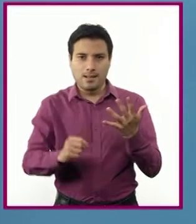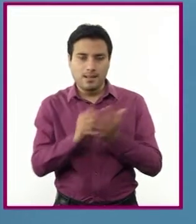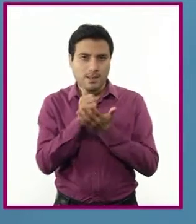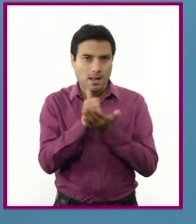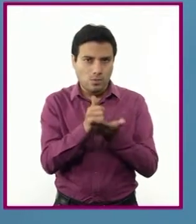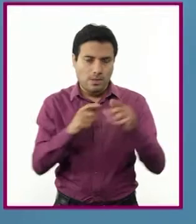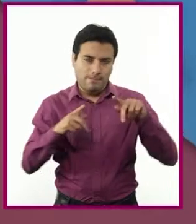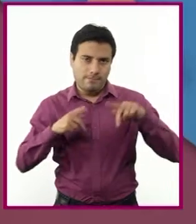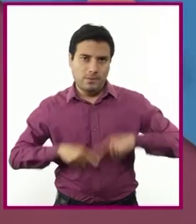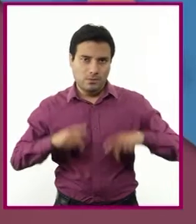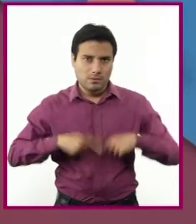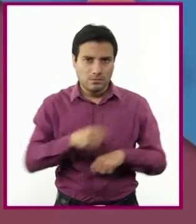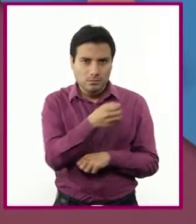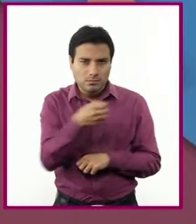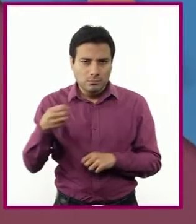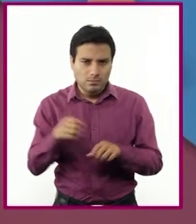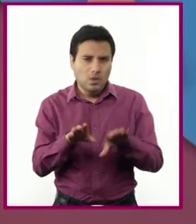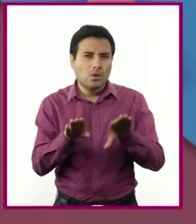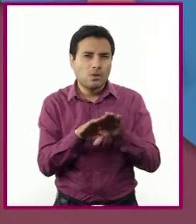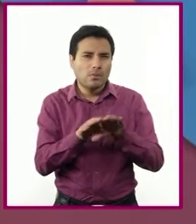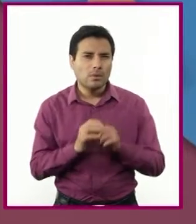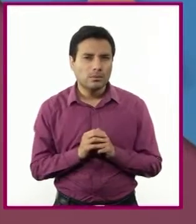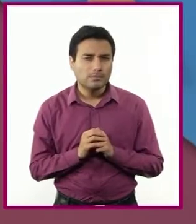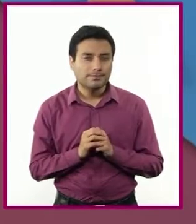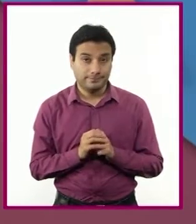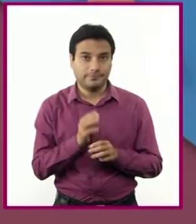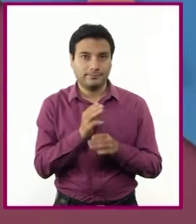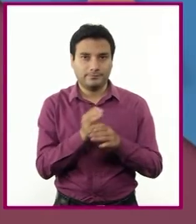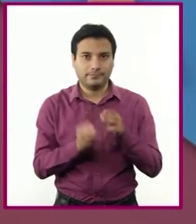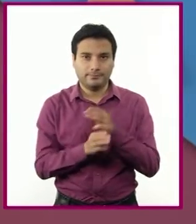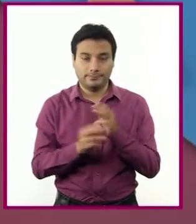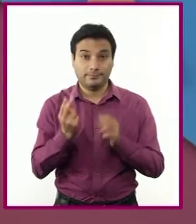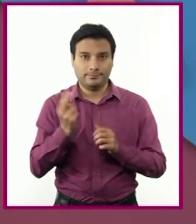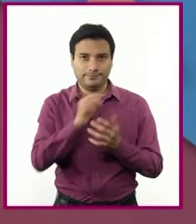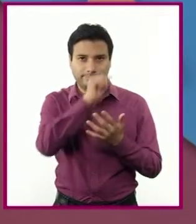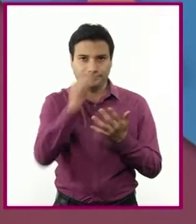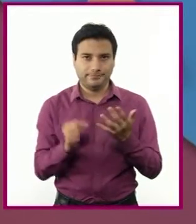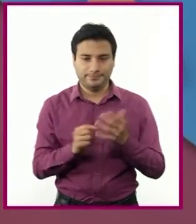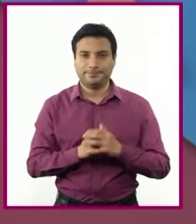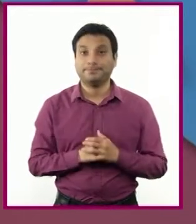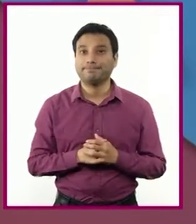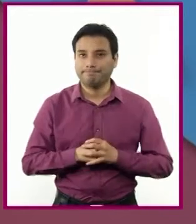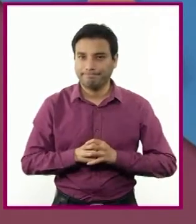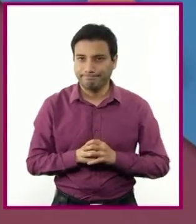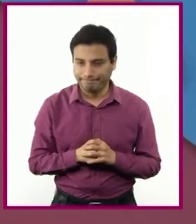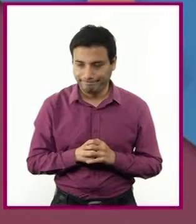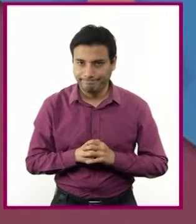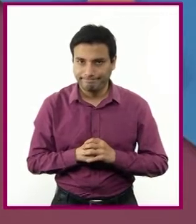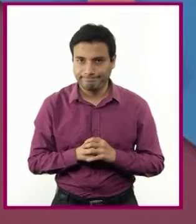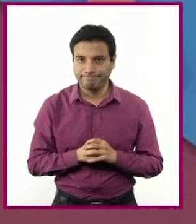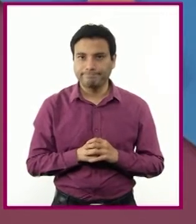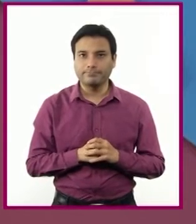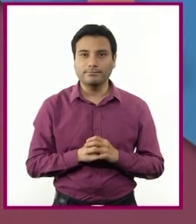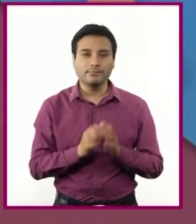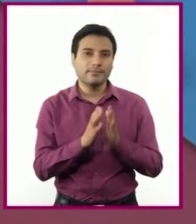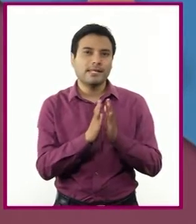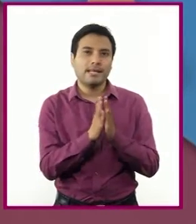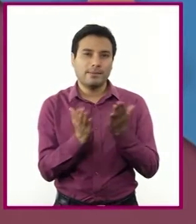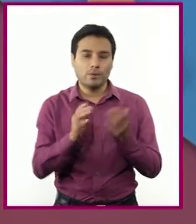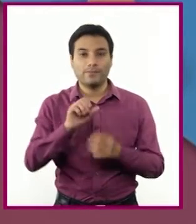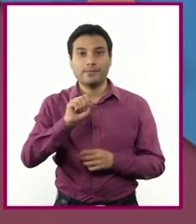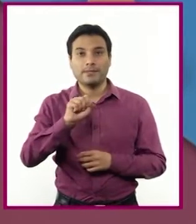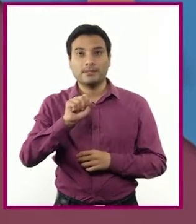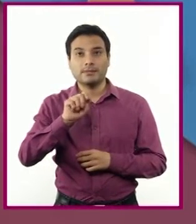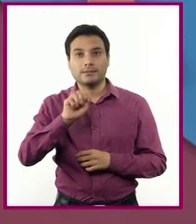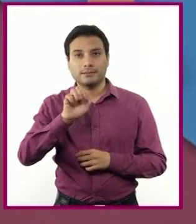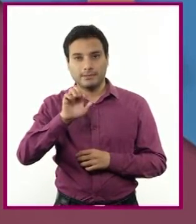de distribución. Los materiales que vamos a utilizar en esta sesión son los siguientes: libro de texto de la